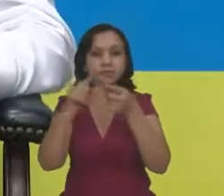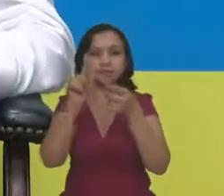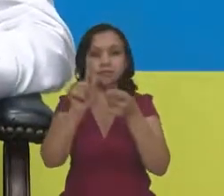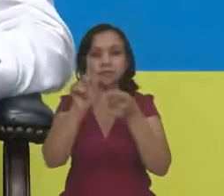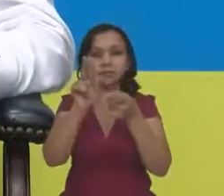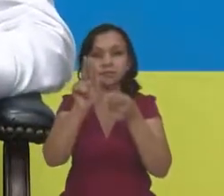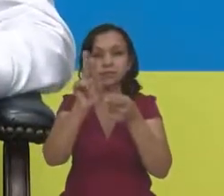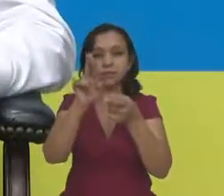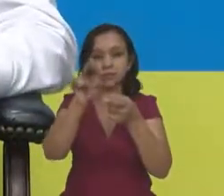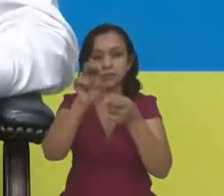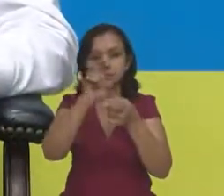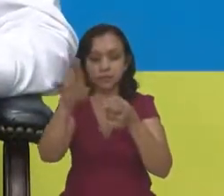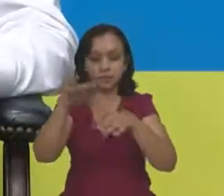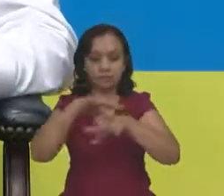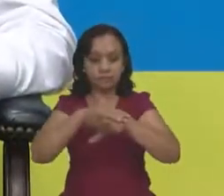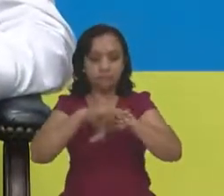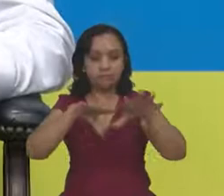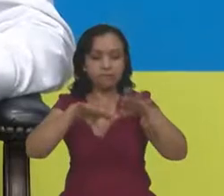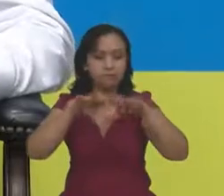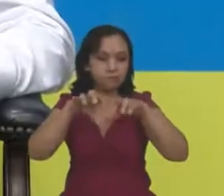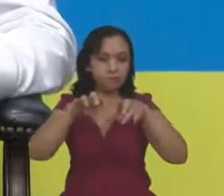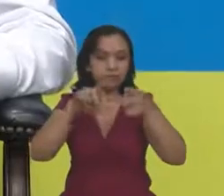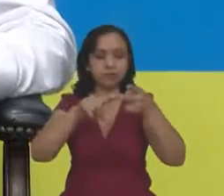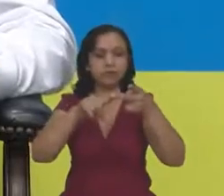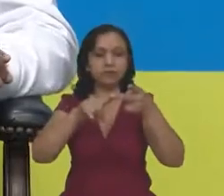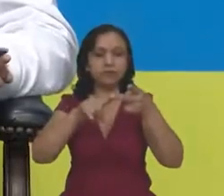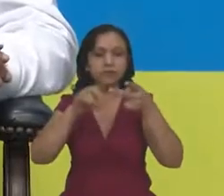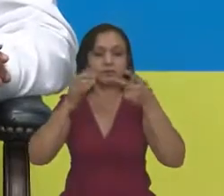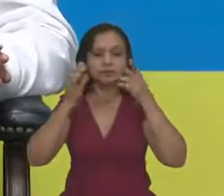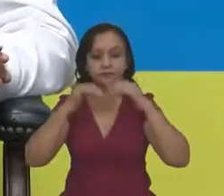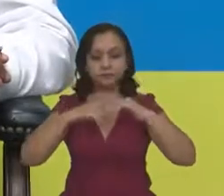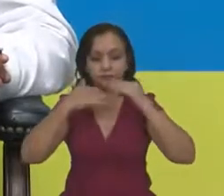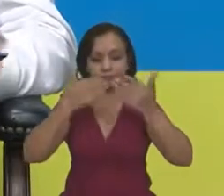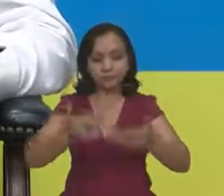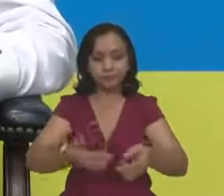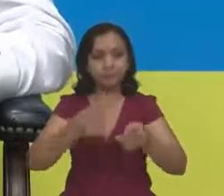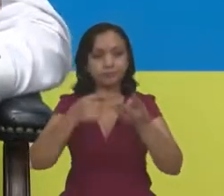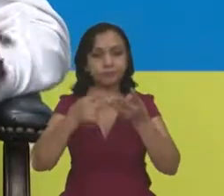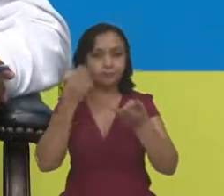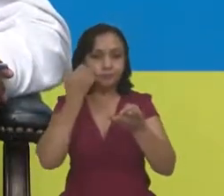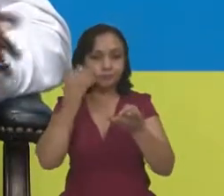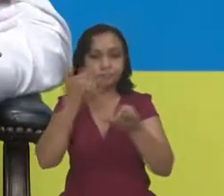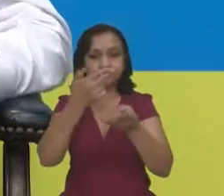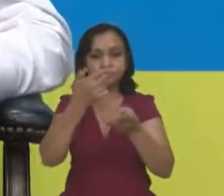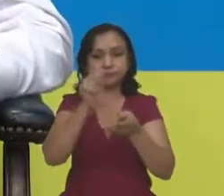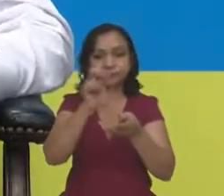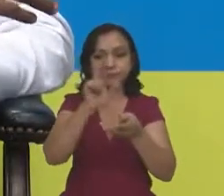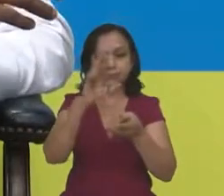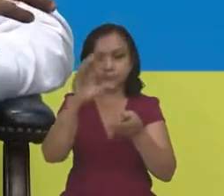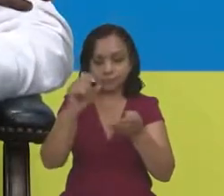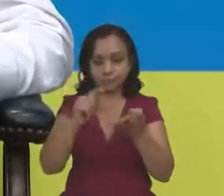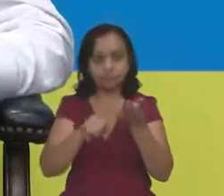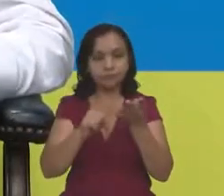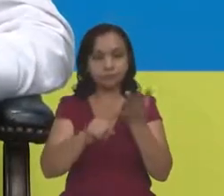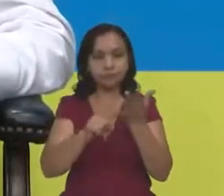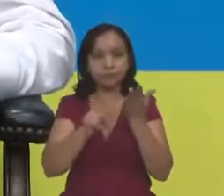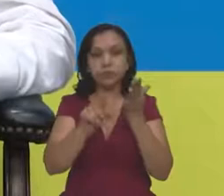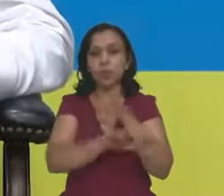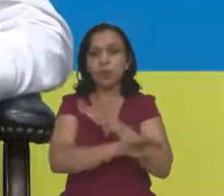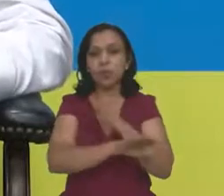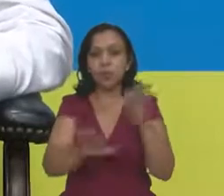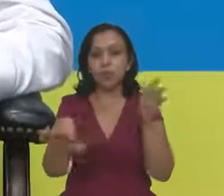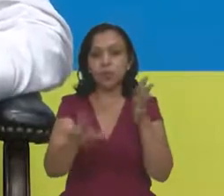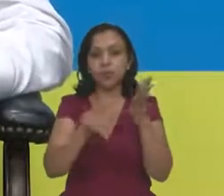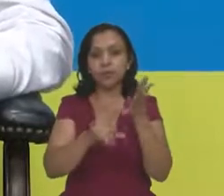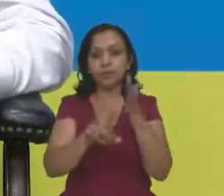túnel carpiano, la parálisis obstétrica, la enfermedad de Charcot. Exacto. Y esta última,